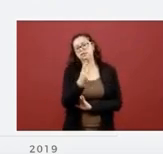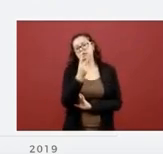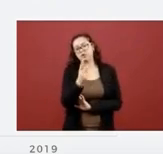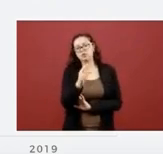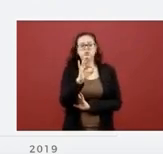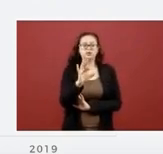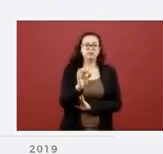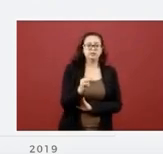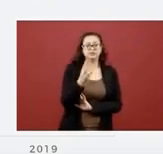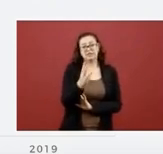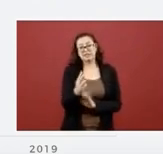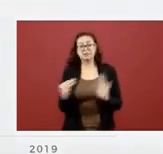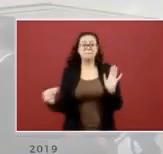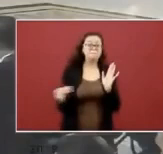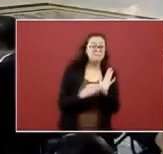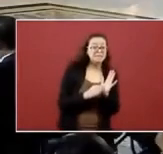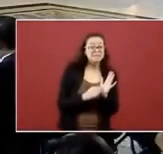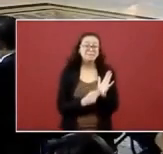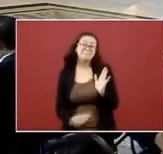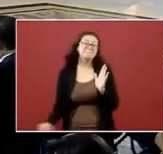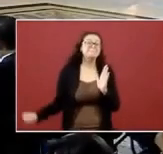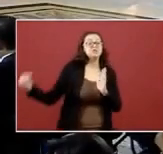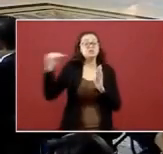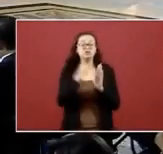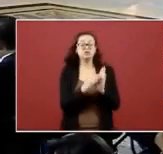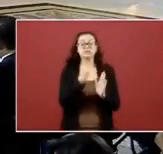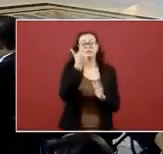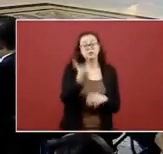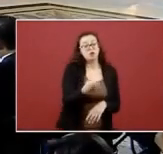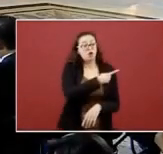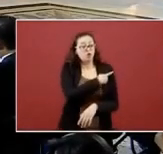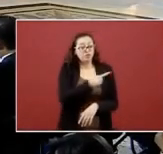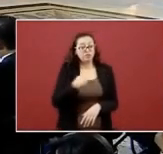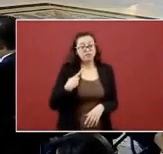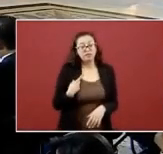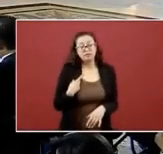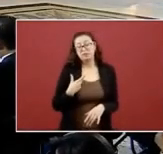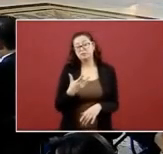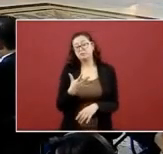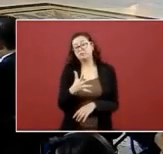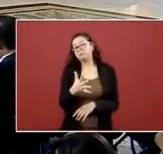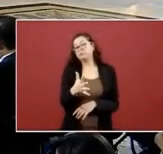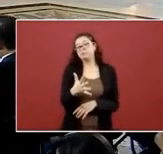842, 43 mil millones de pesos. Eso es alrededor de unos,